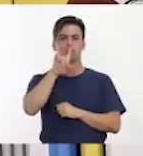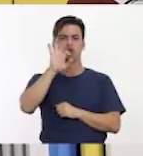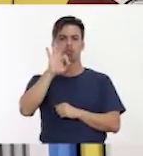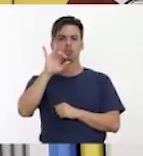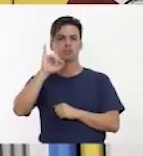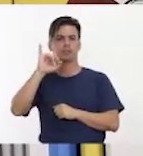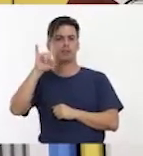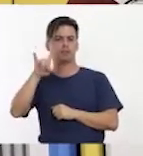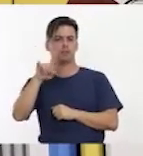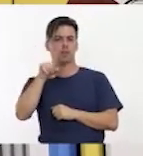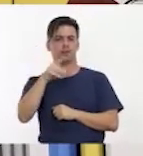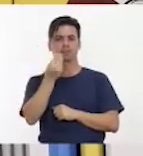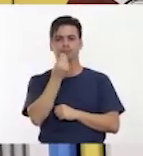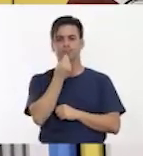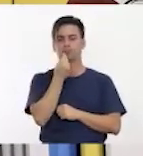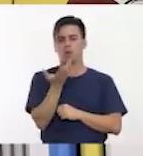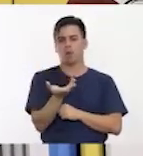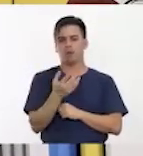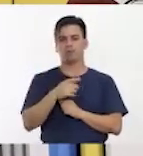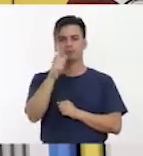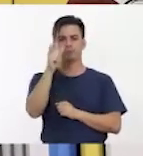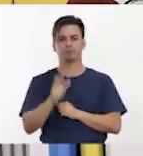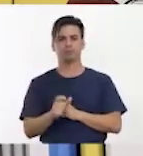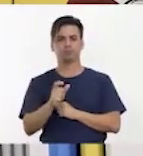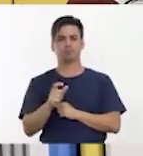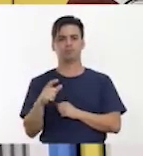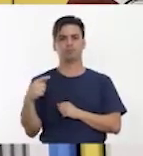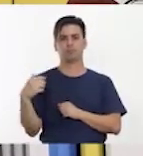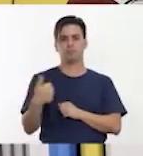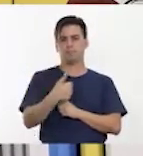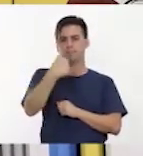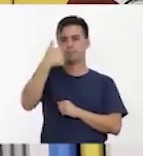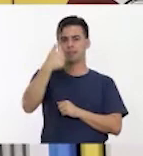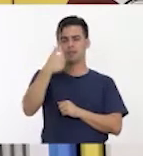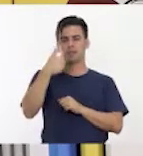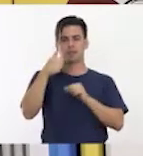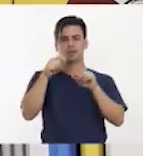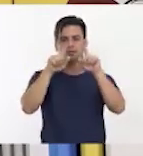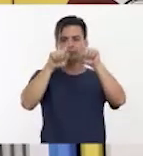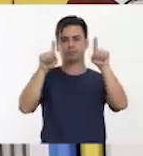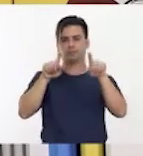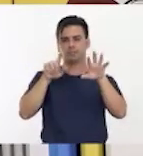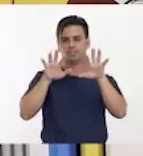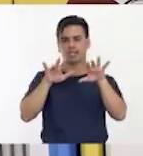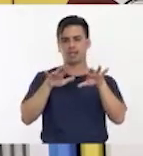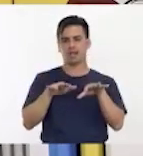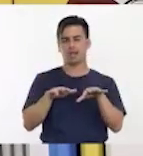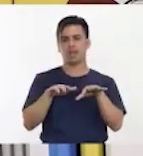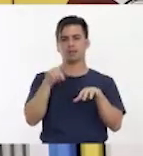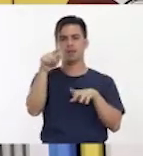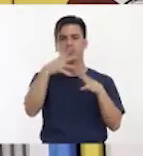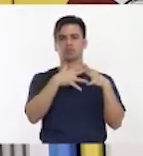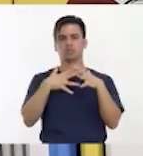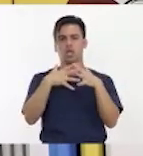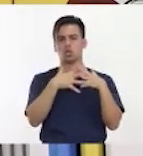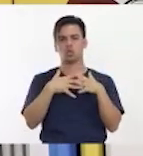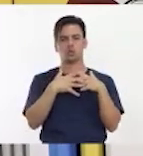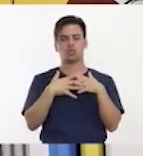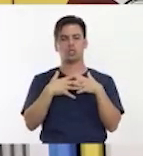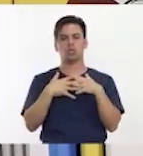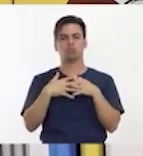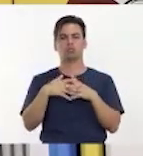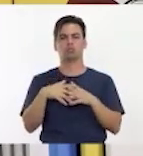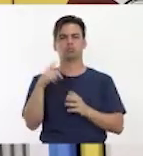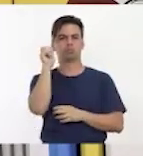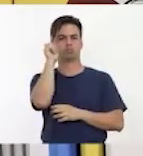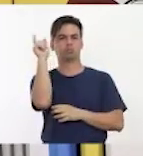senador, secretario de Estado de Estados Unidos, James Blaine, quien va a impulsar la